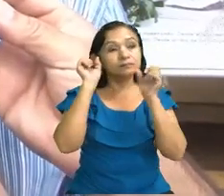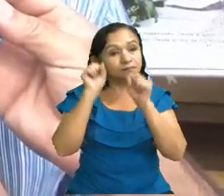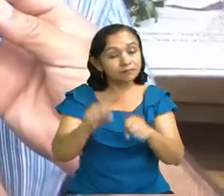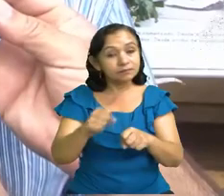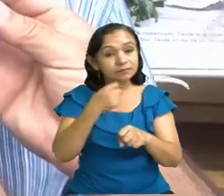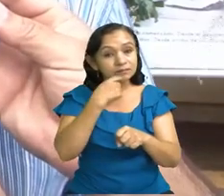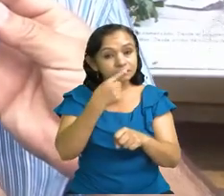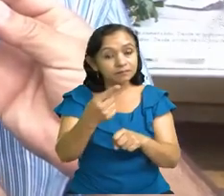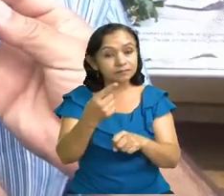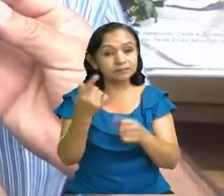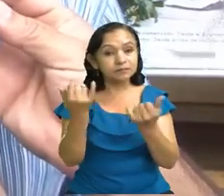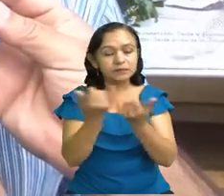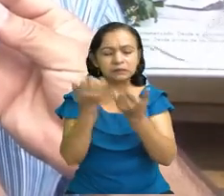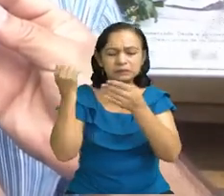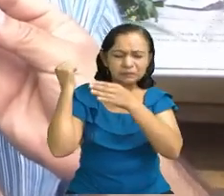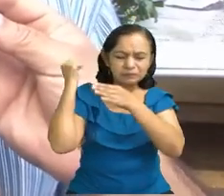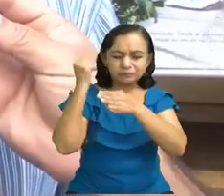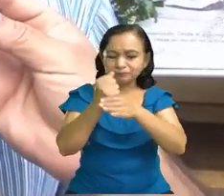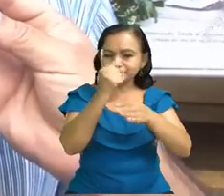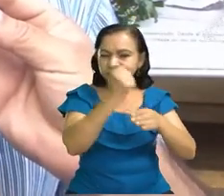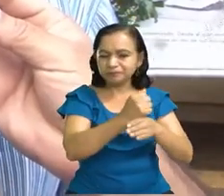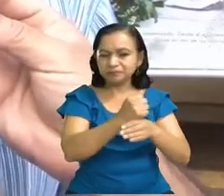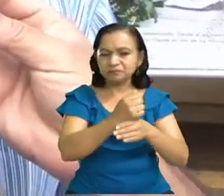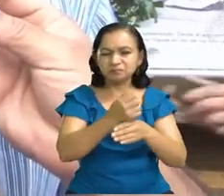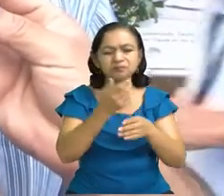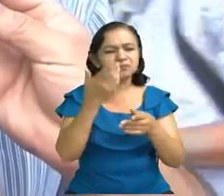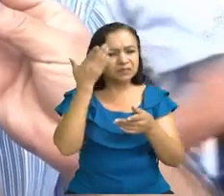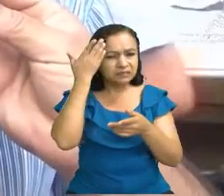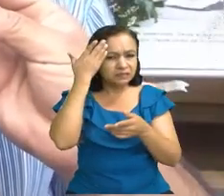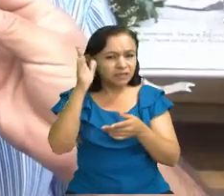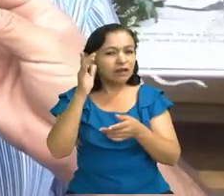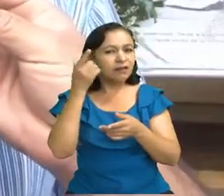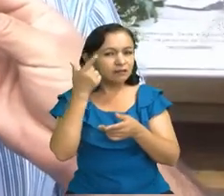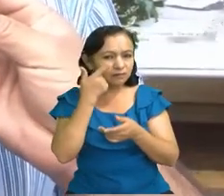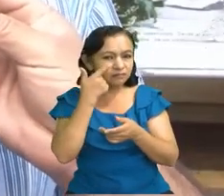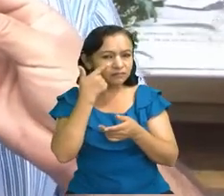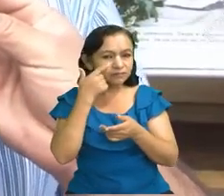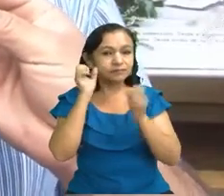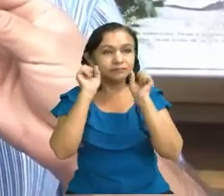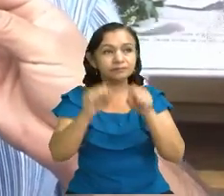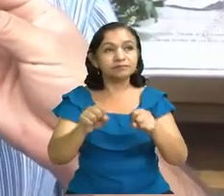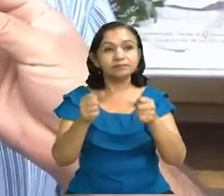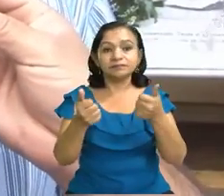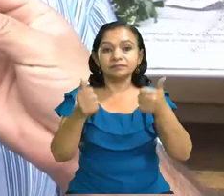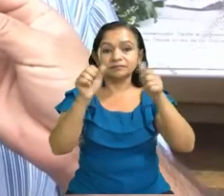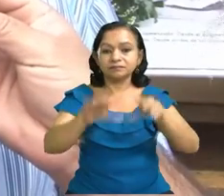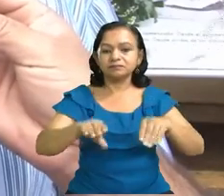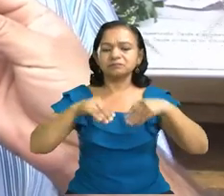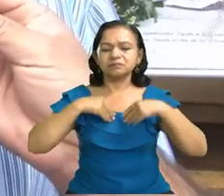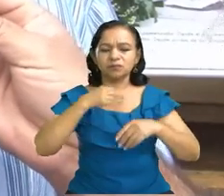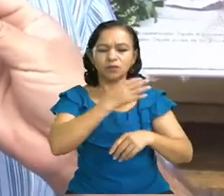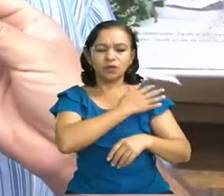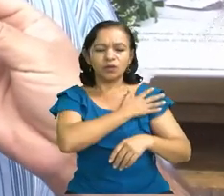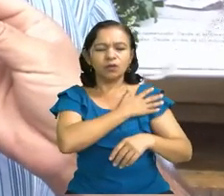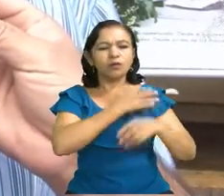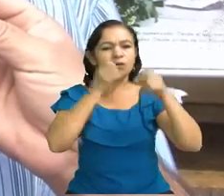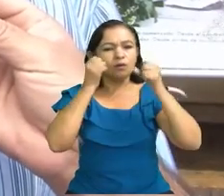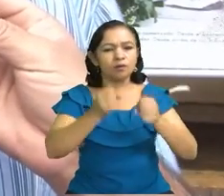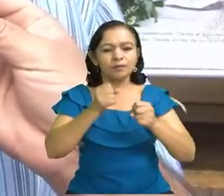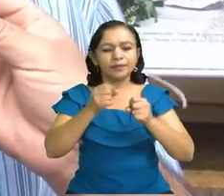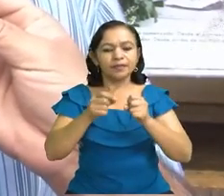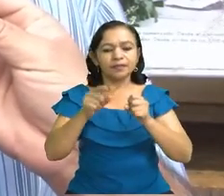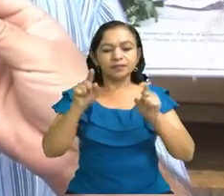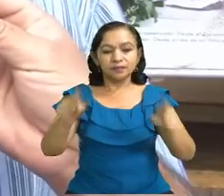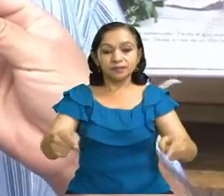fue una masacre fríamente calculada y aprobada por Somoza contra